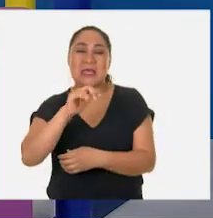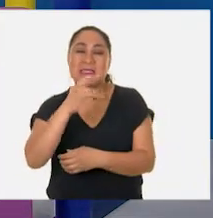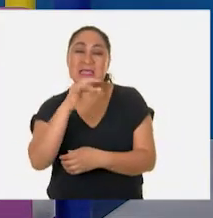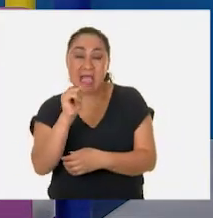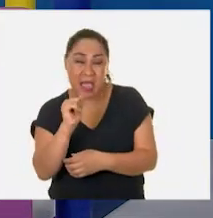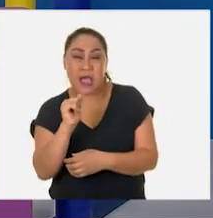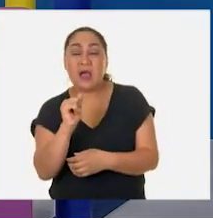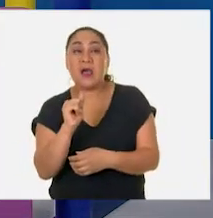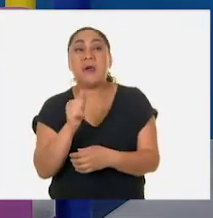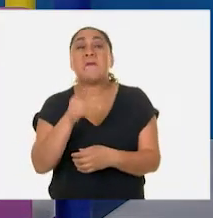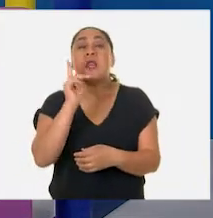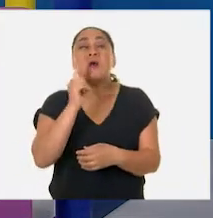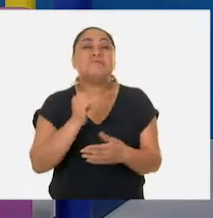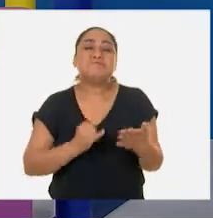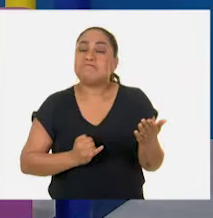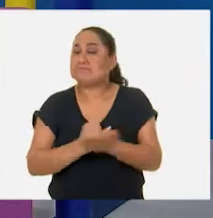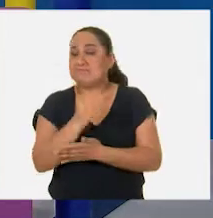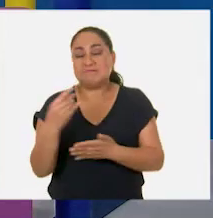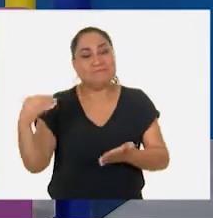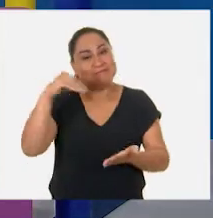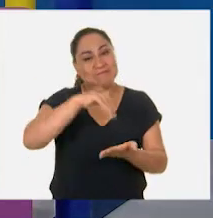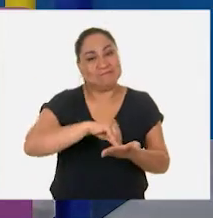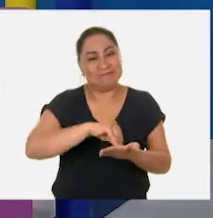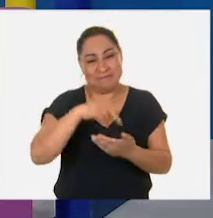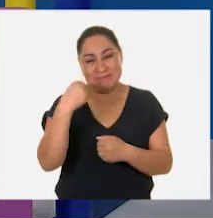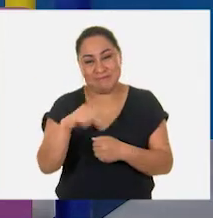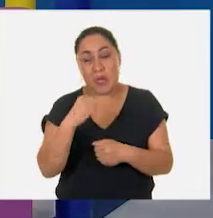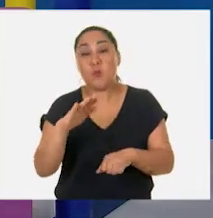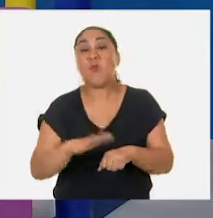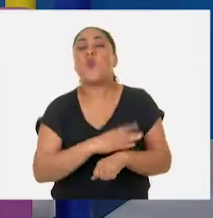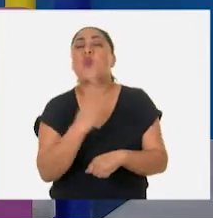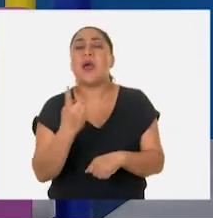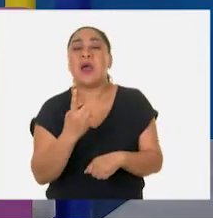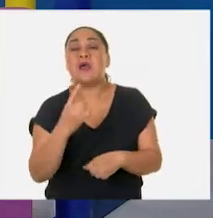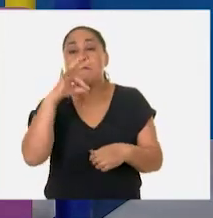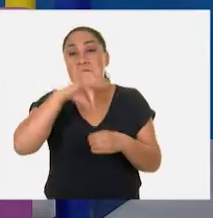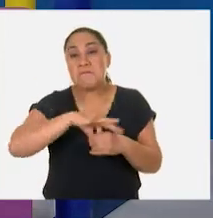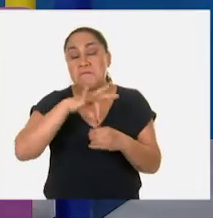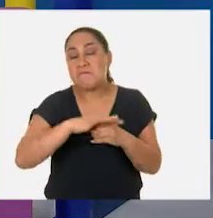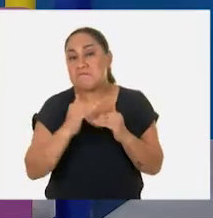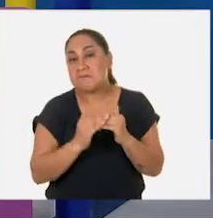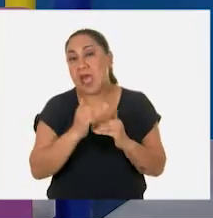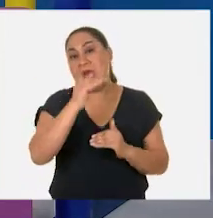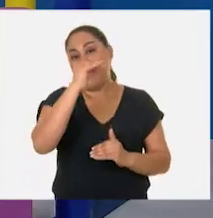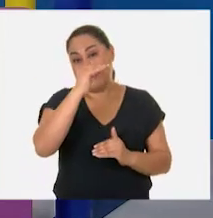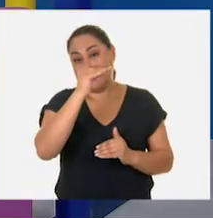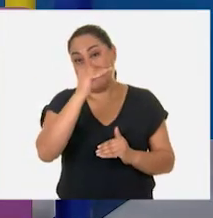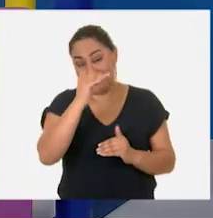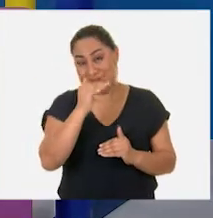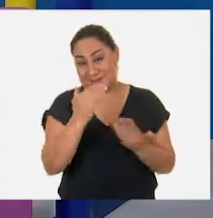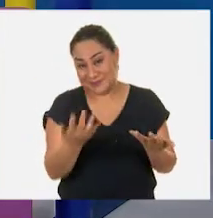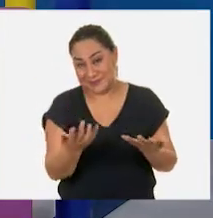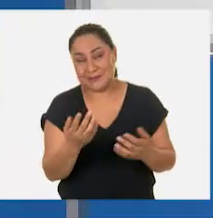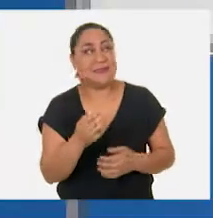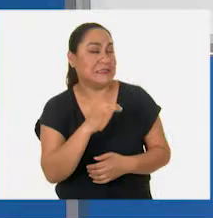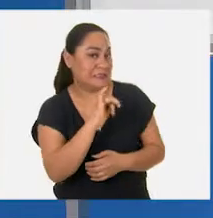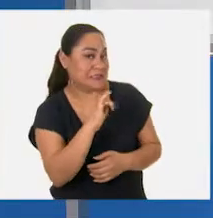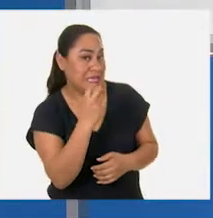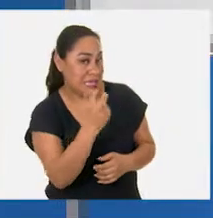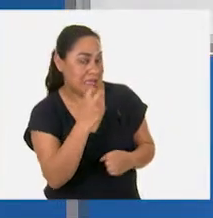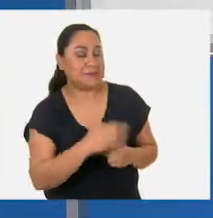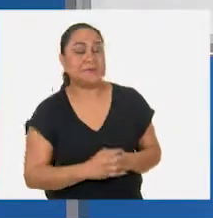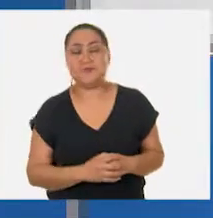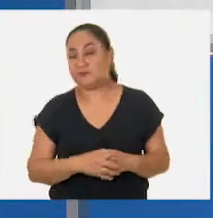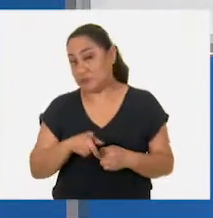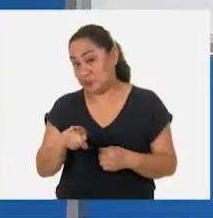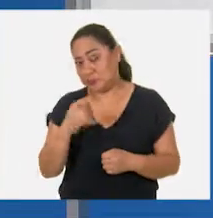se decidió que se llamara así. Porque fue el que votó la mayoría. Pues sí. Panchita. Justo mencionas